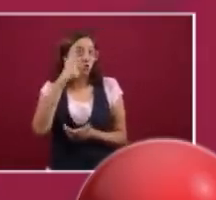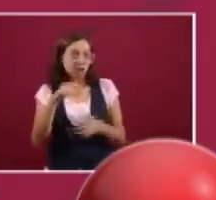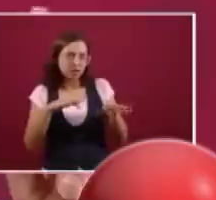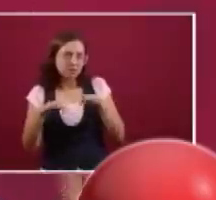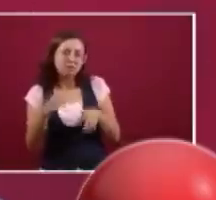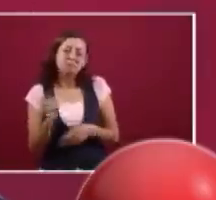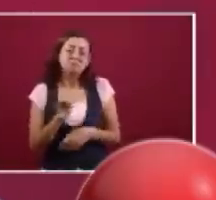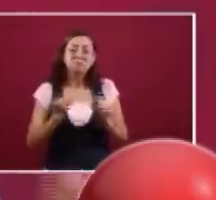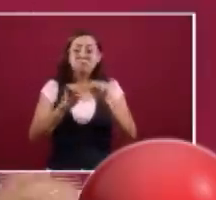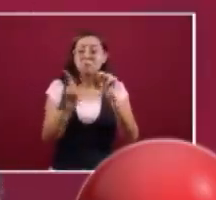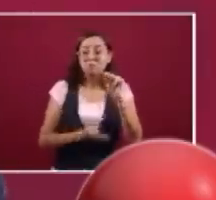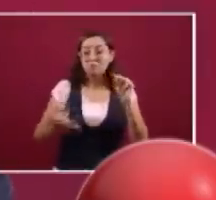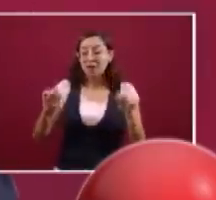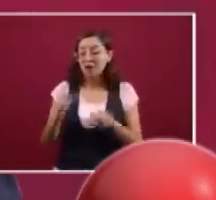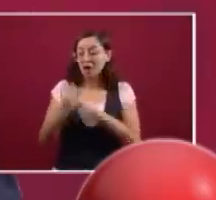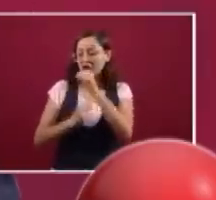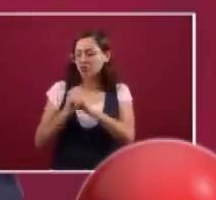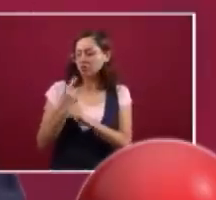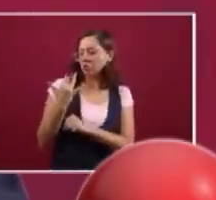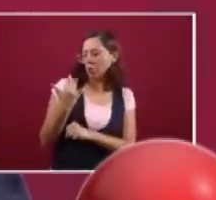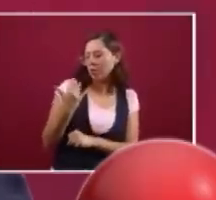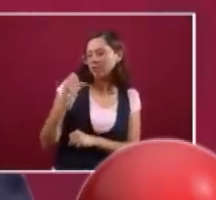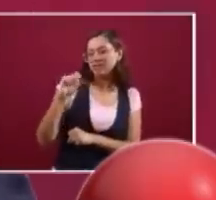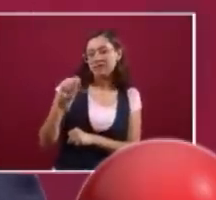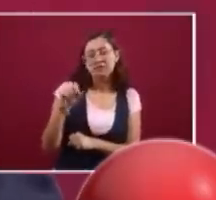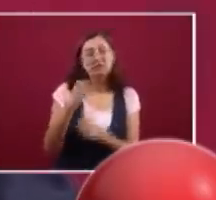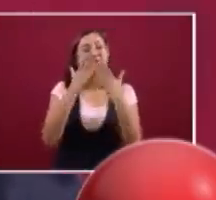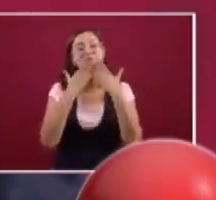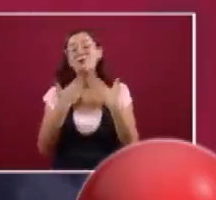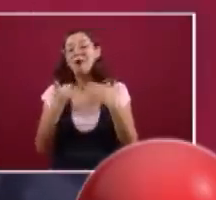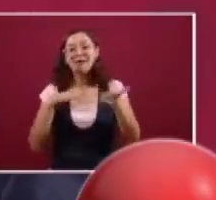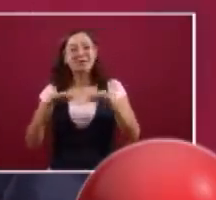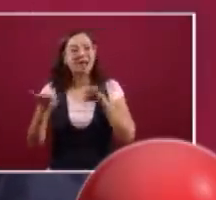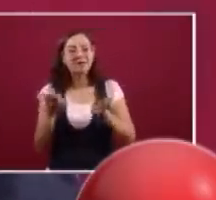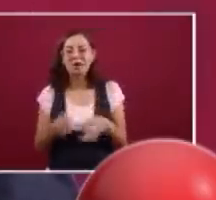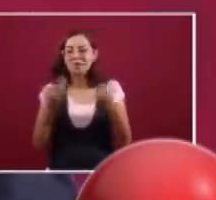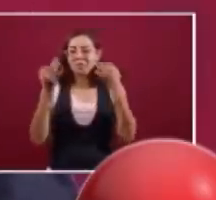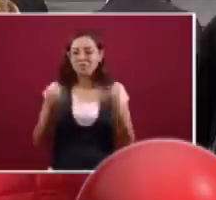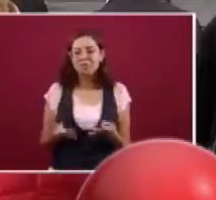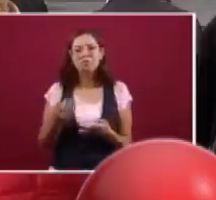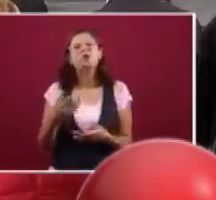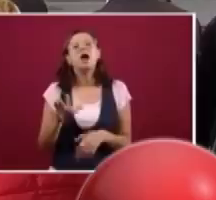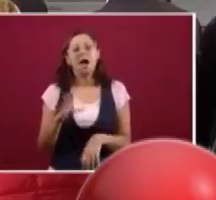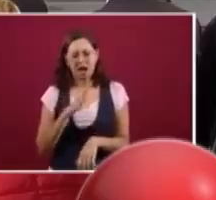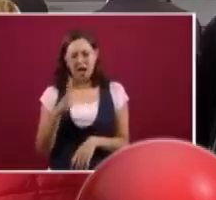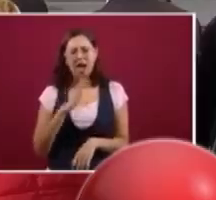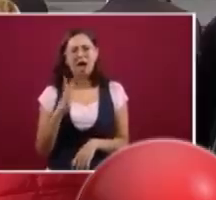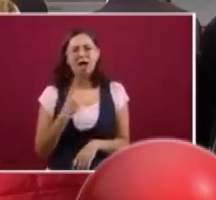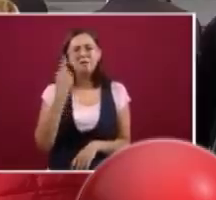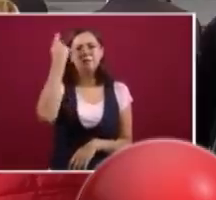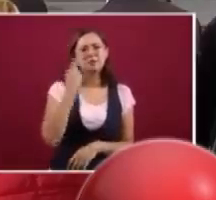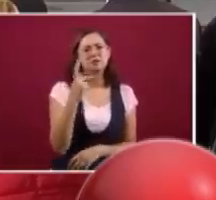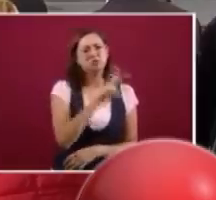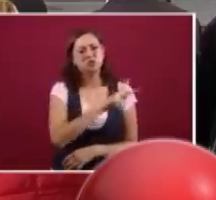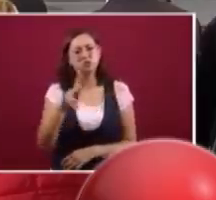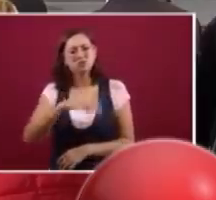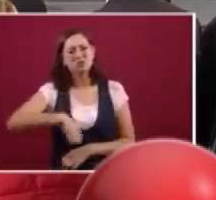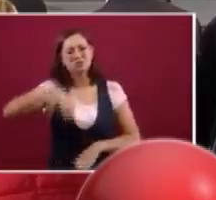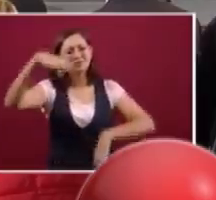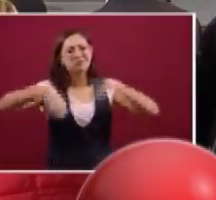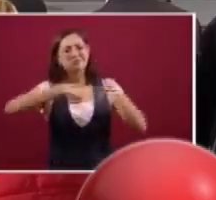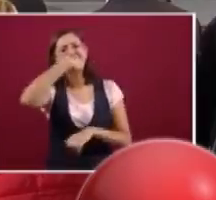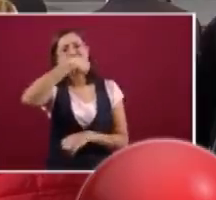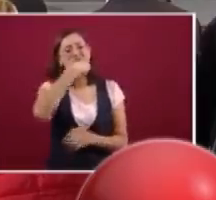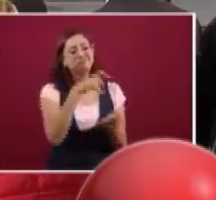sino porque el México de los 50, de los 60 no ofrecía esos empleos. Es por eso que está el programa de pensión universal para los adultos mayores. Es